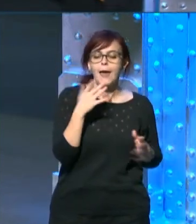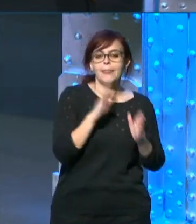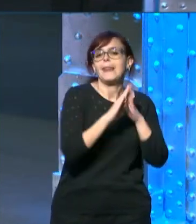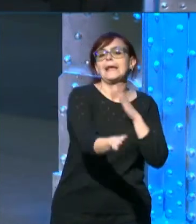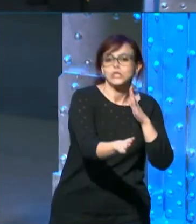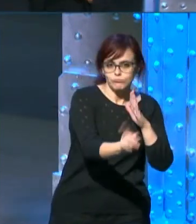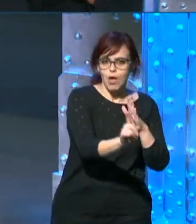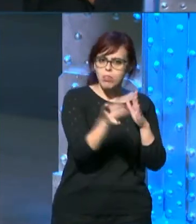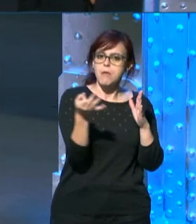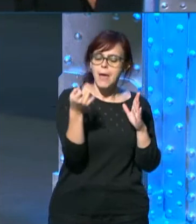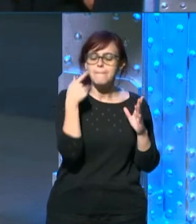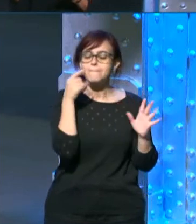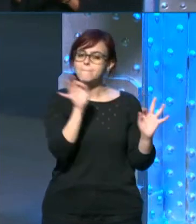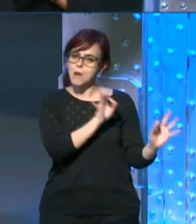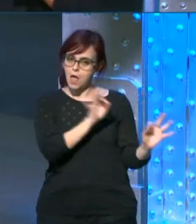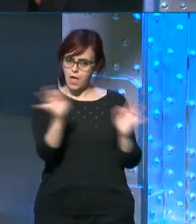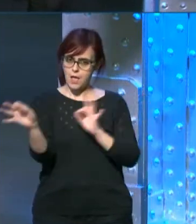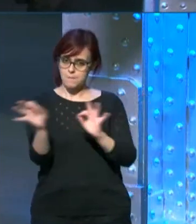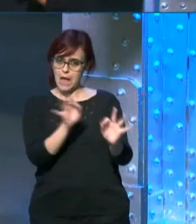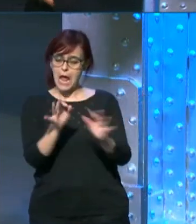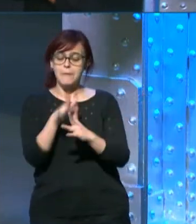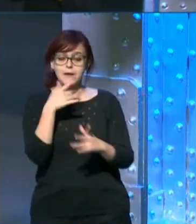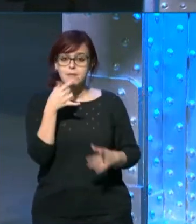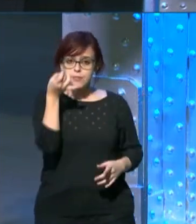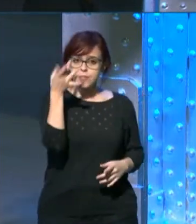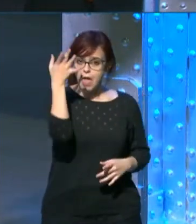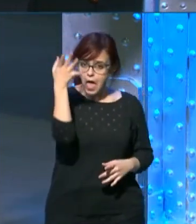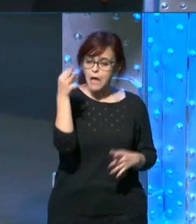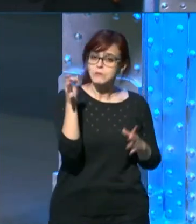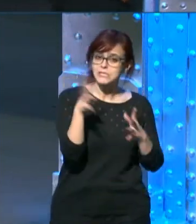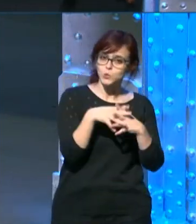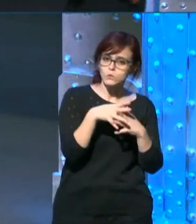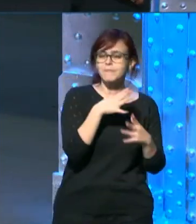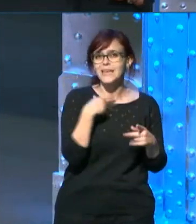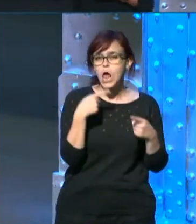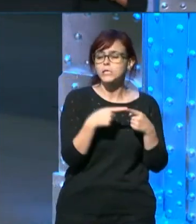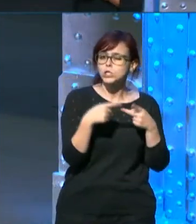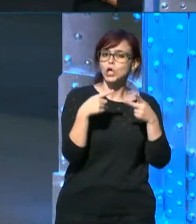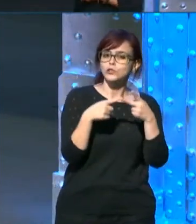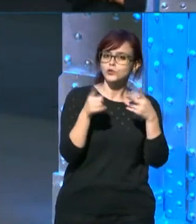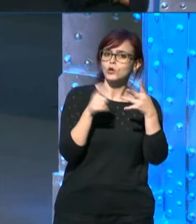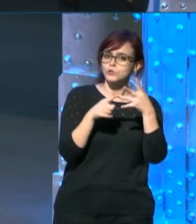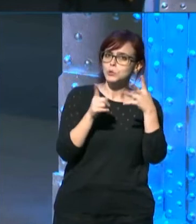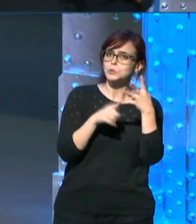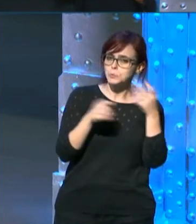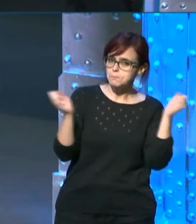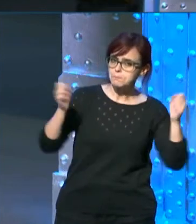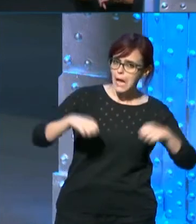podemos definir unas ideas, haber estructurado, pues querría esto y querría esta otra cosa,